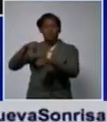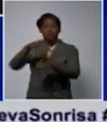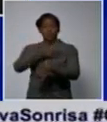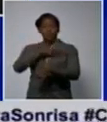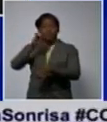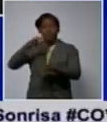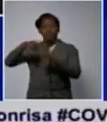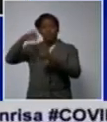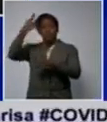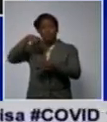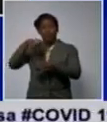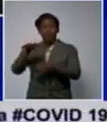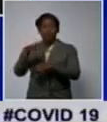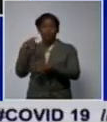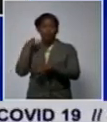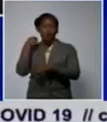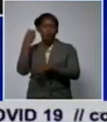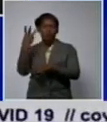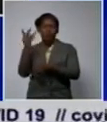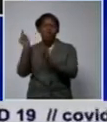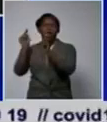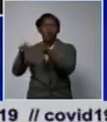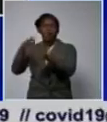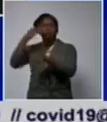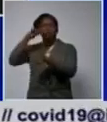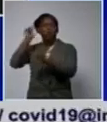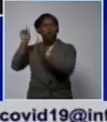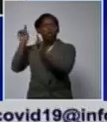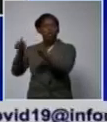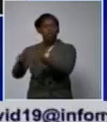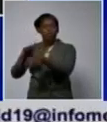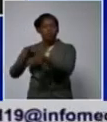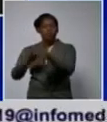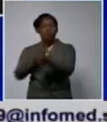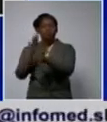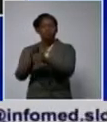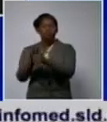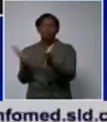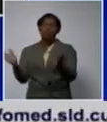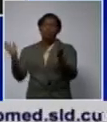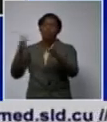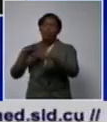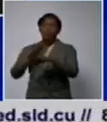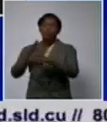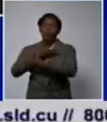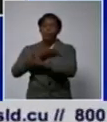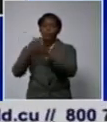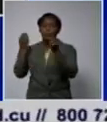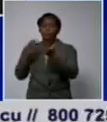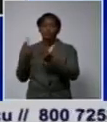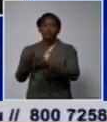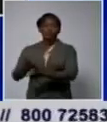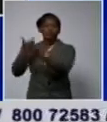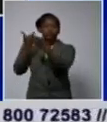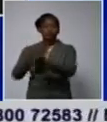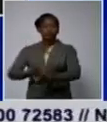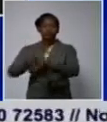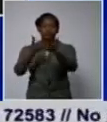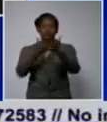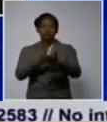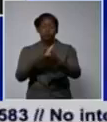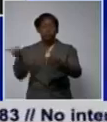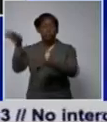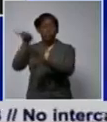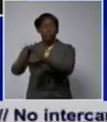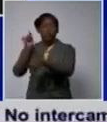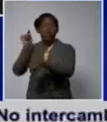años, 2 años y medio, 3 años, no tenemos Zika en nuestro país, transmisión de Zika. Y dengue sí hemos tenido casos